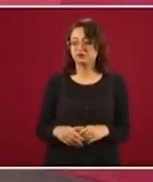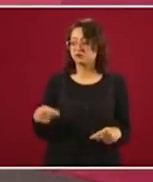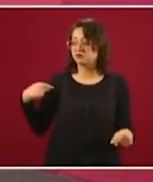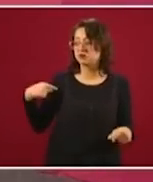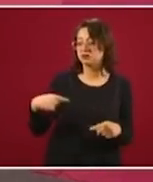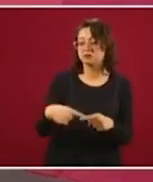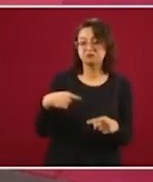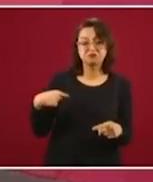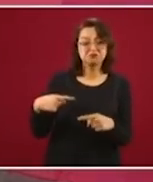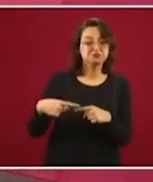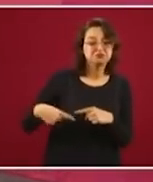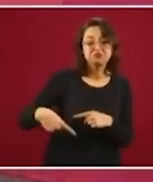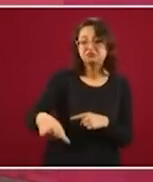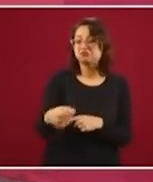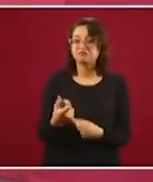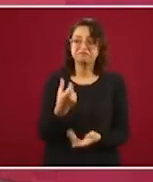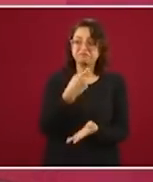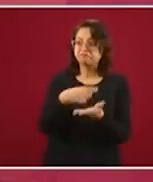nadie,